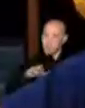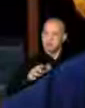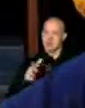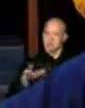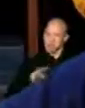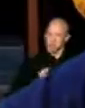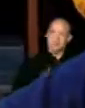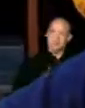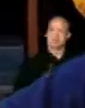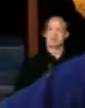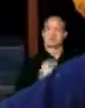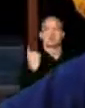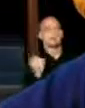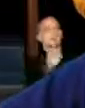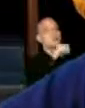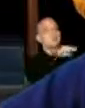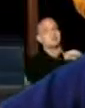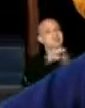estuvo